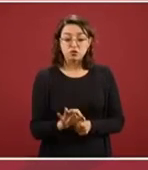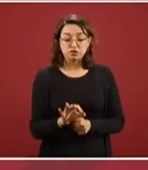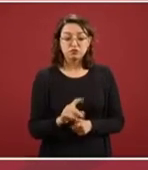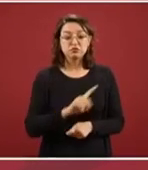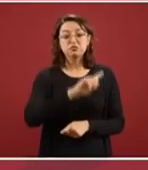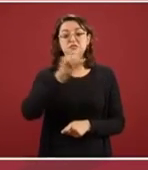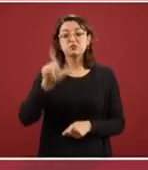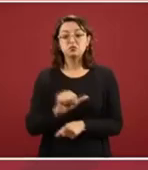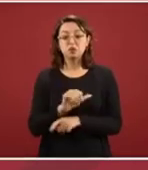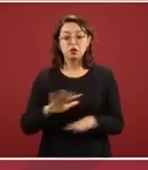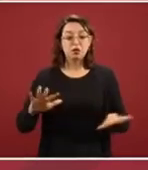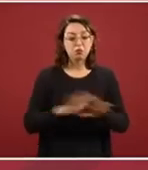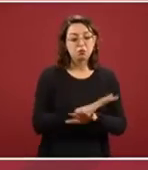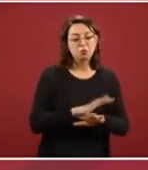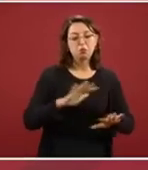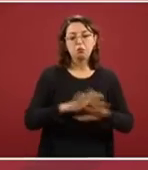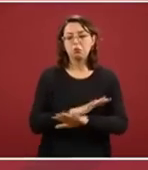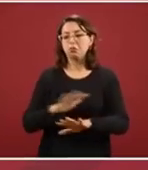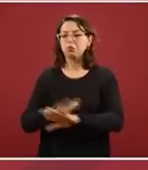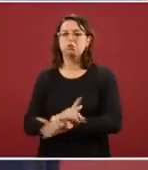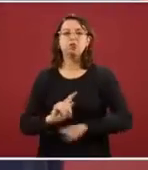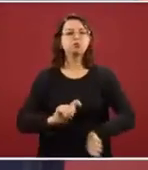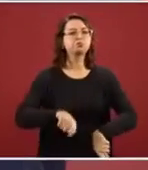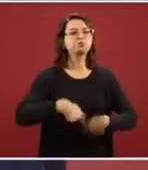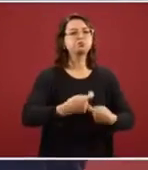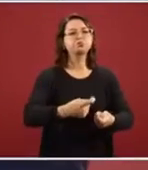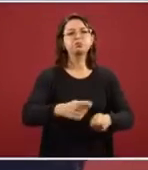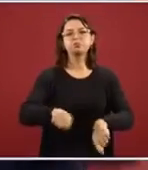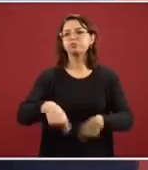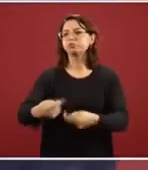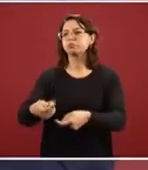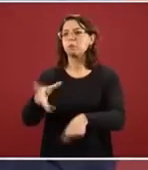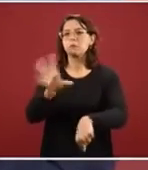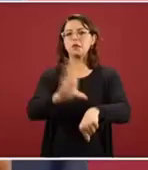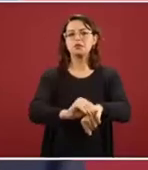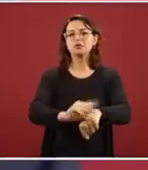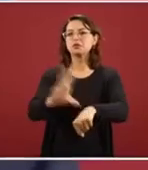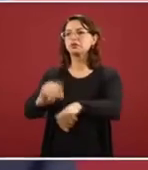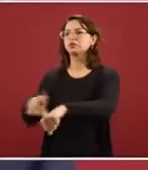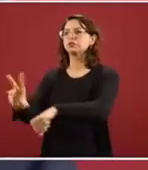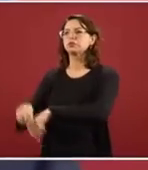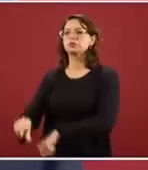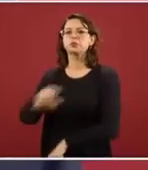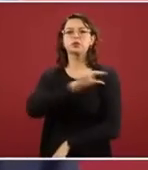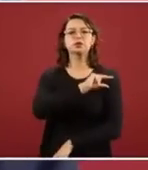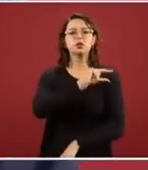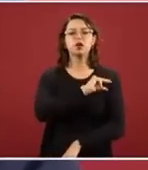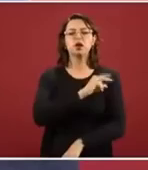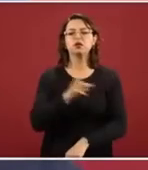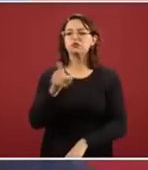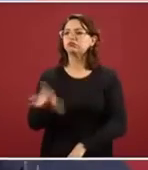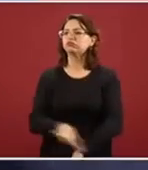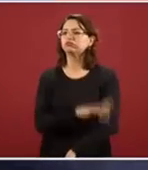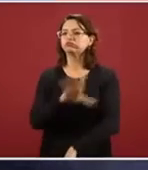privatizaciones empiezan a dar concesiones y quedamos